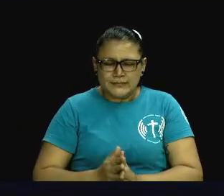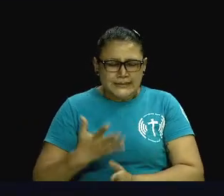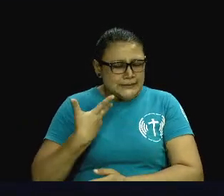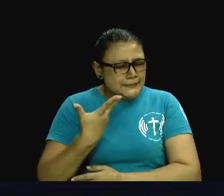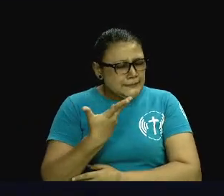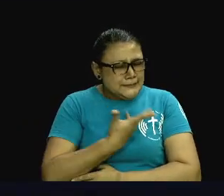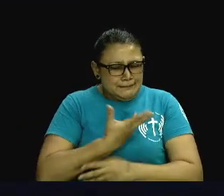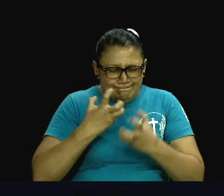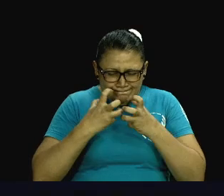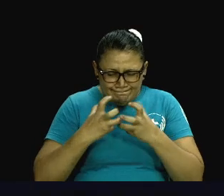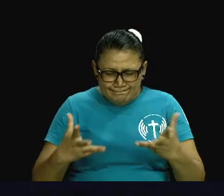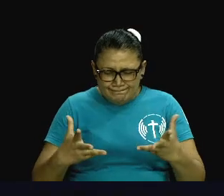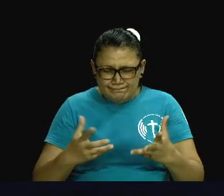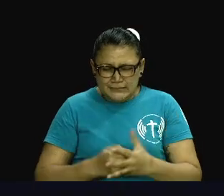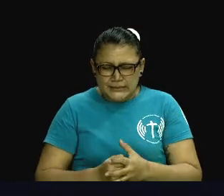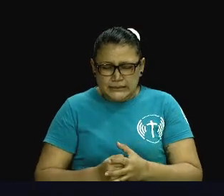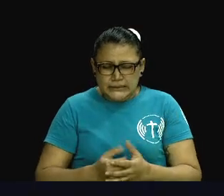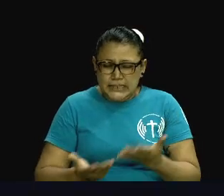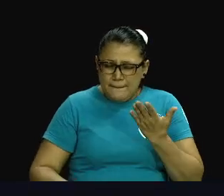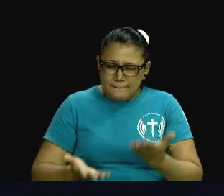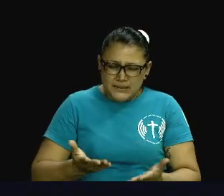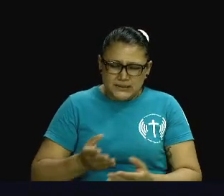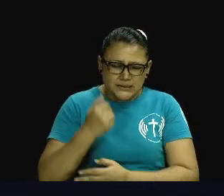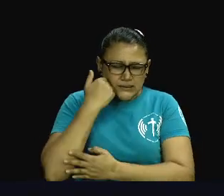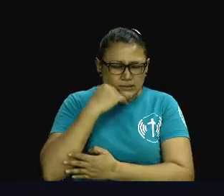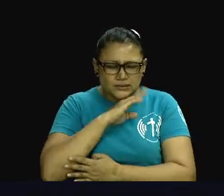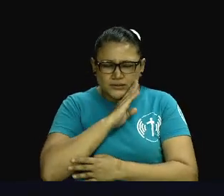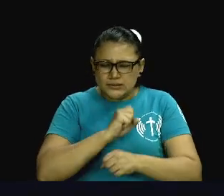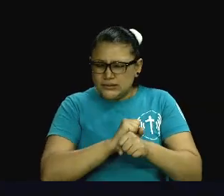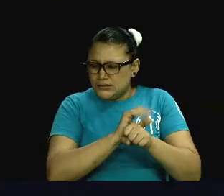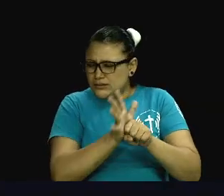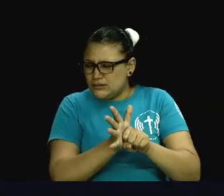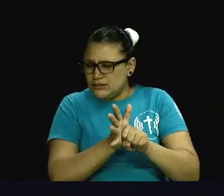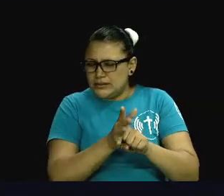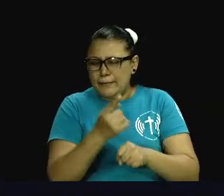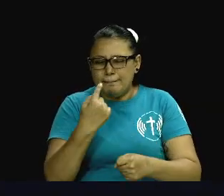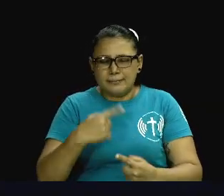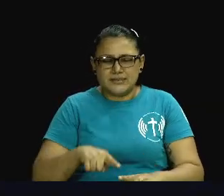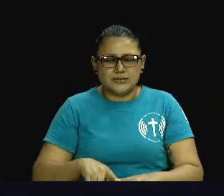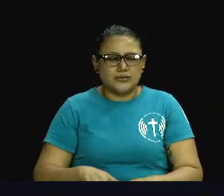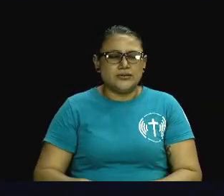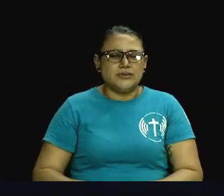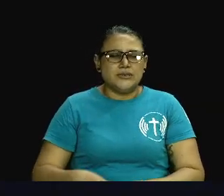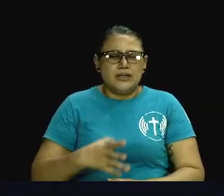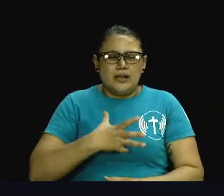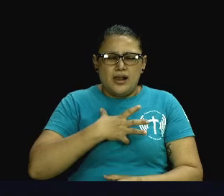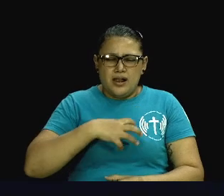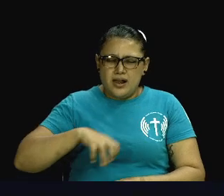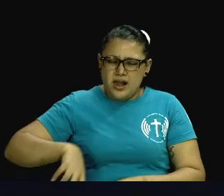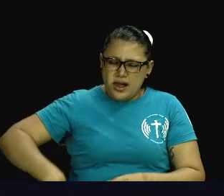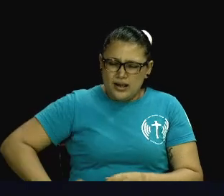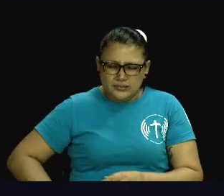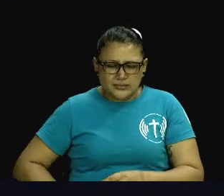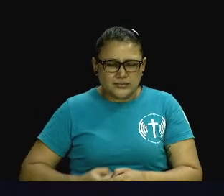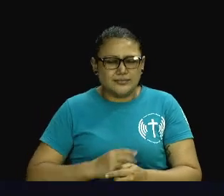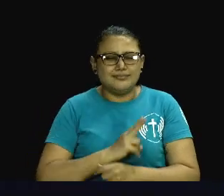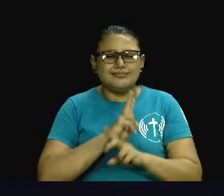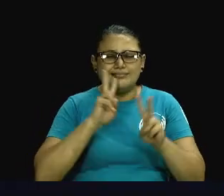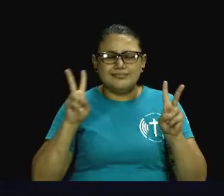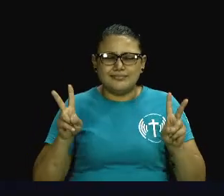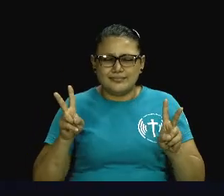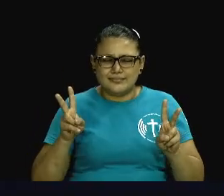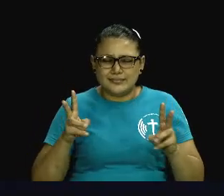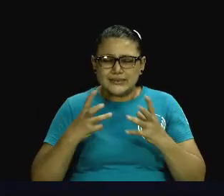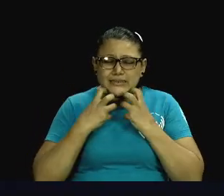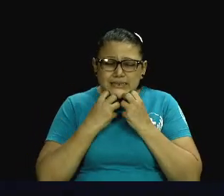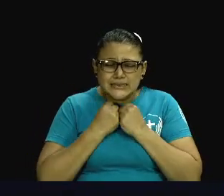tal vez no es kobe pero es alguna otra cosa que nos está robando la paz que ya quisiéramos salir de